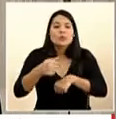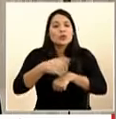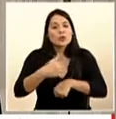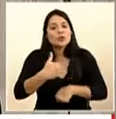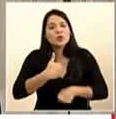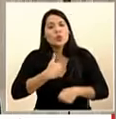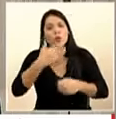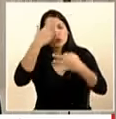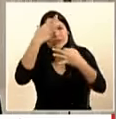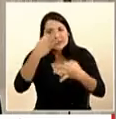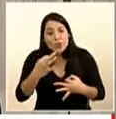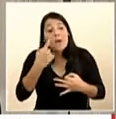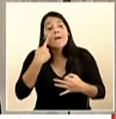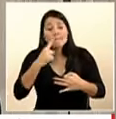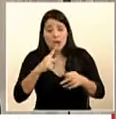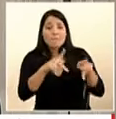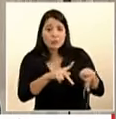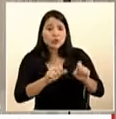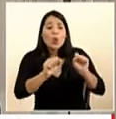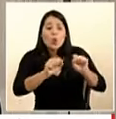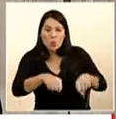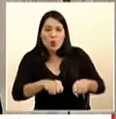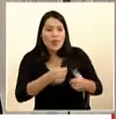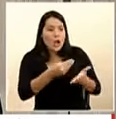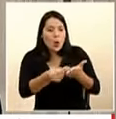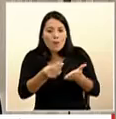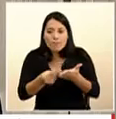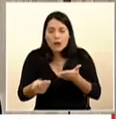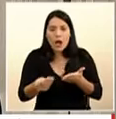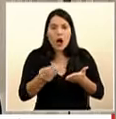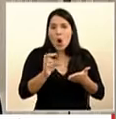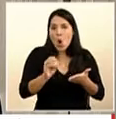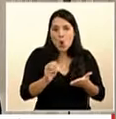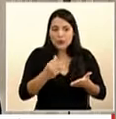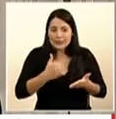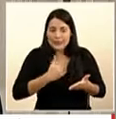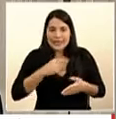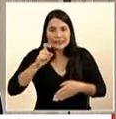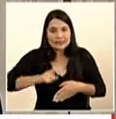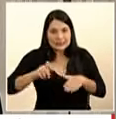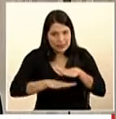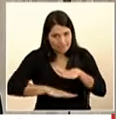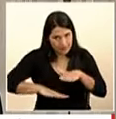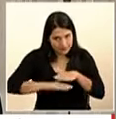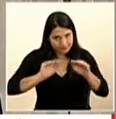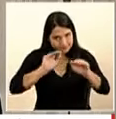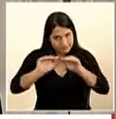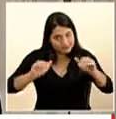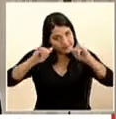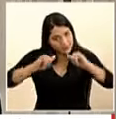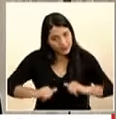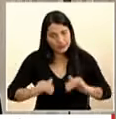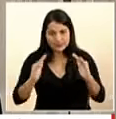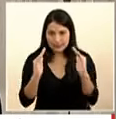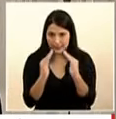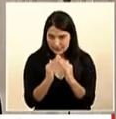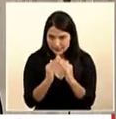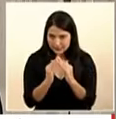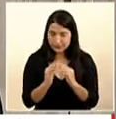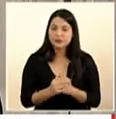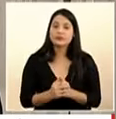abastecerse y atender sus necesidades básicas siendo el llamado quedarse en casa dos